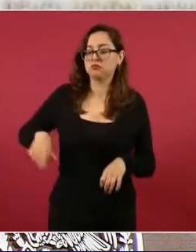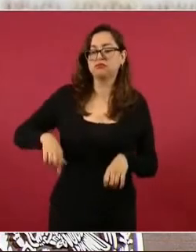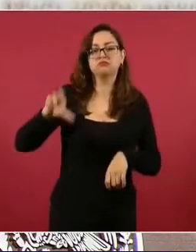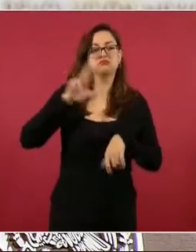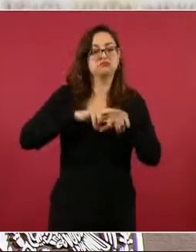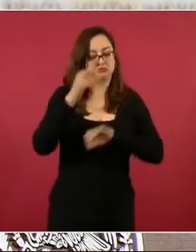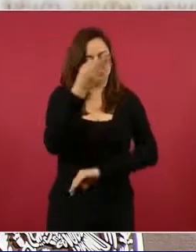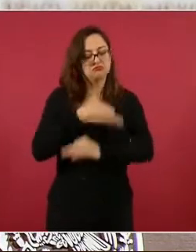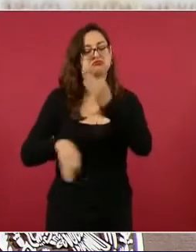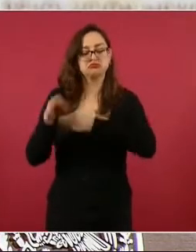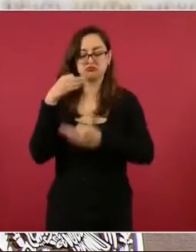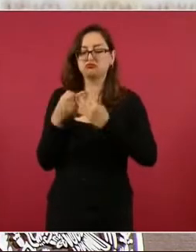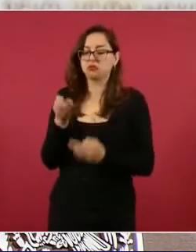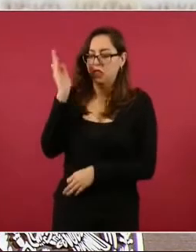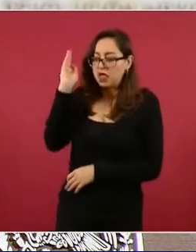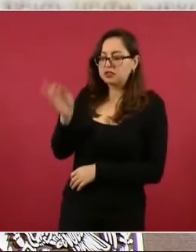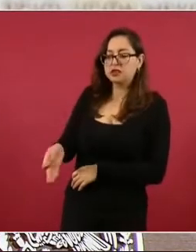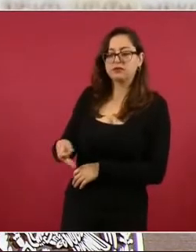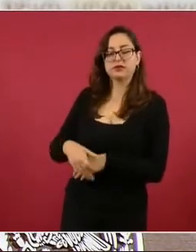vergonzosamente,